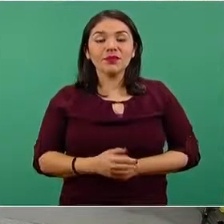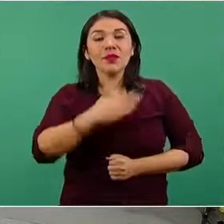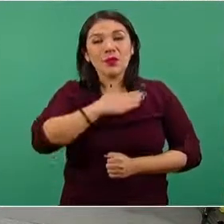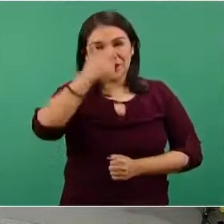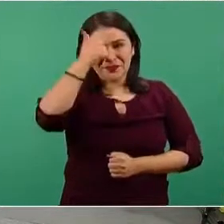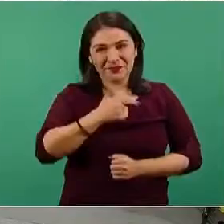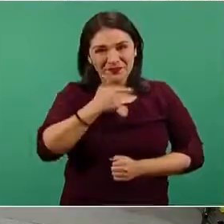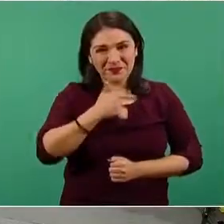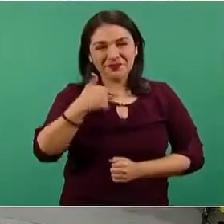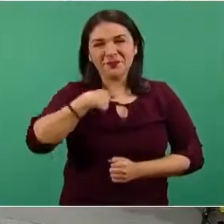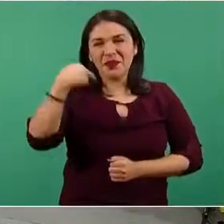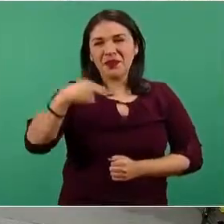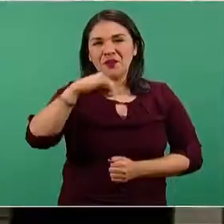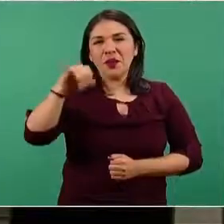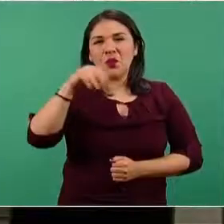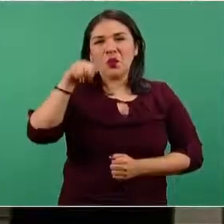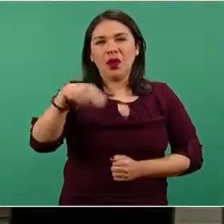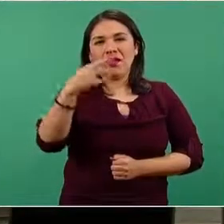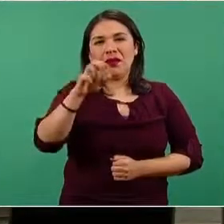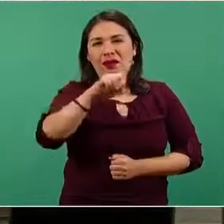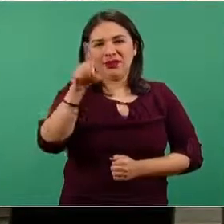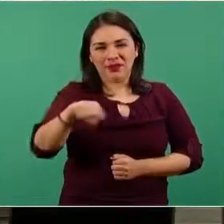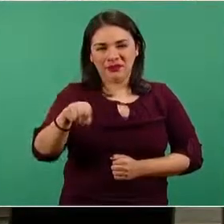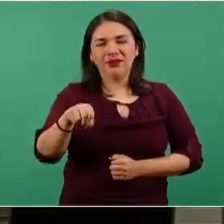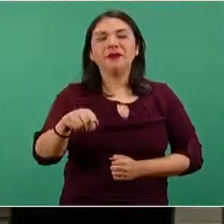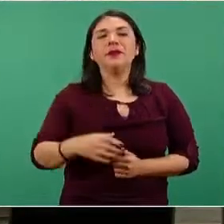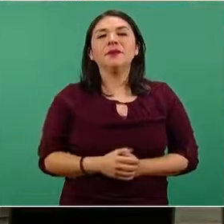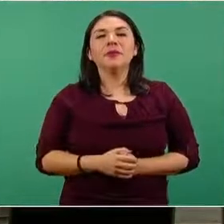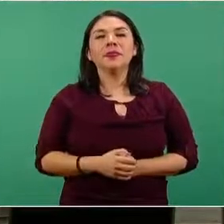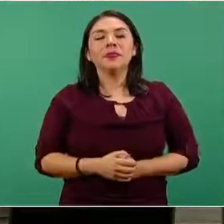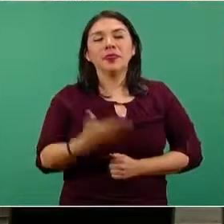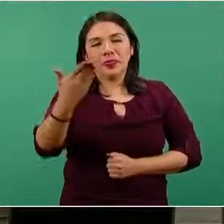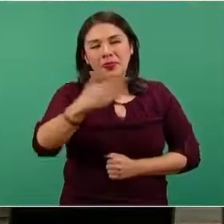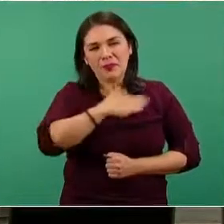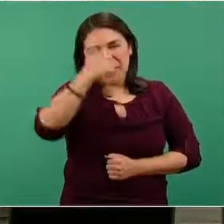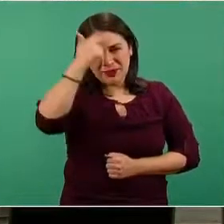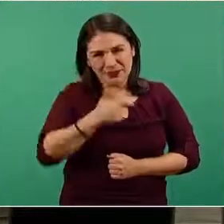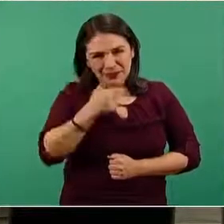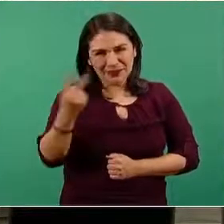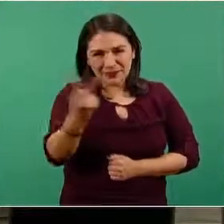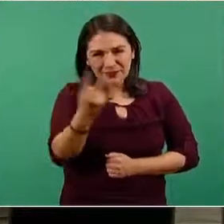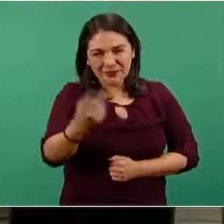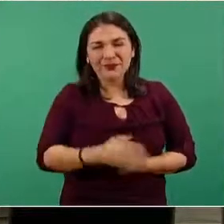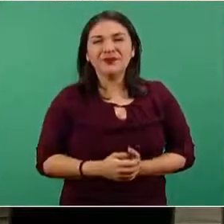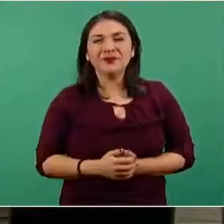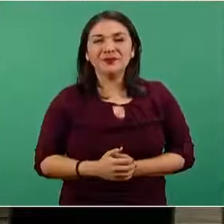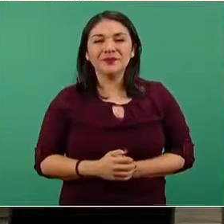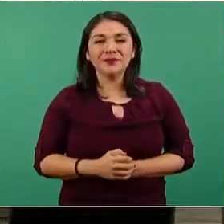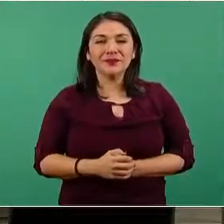¿Qué tal? Muy buenas noches. Juan Hernández del periódico Basta de Grupo Cantón. Doctor, muy buenas noches.